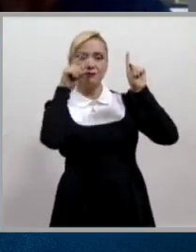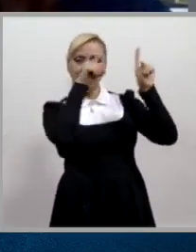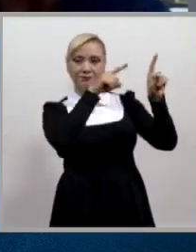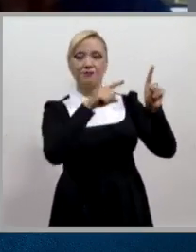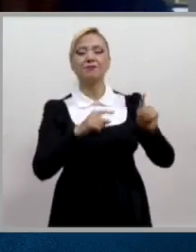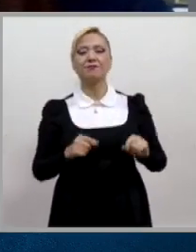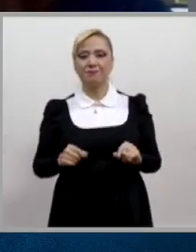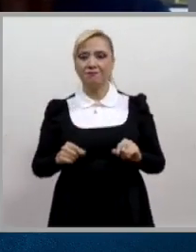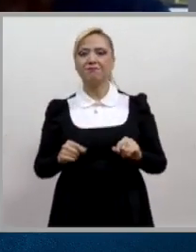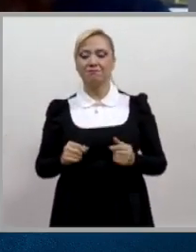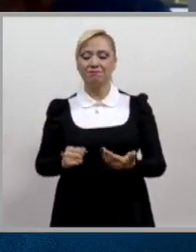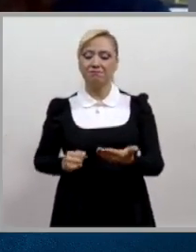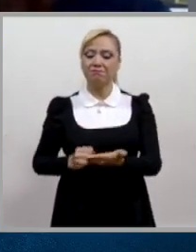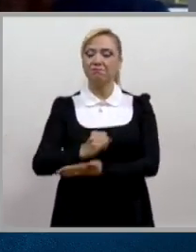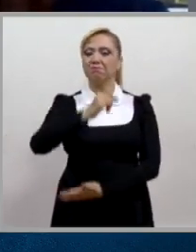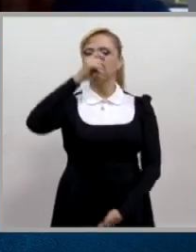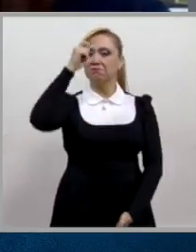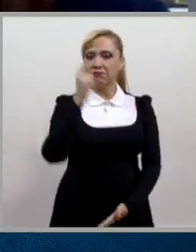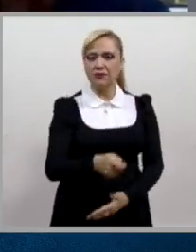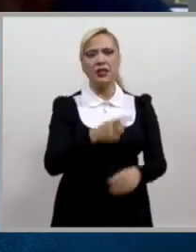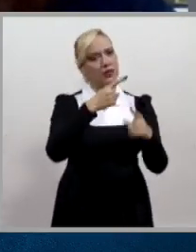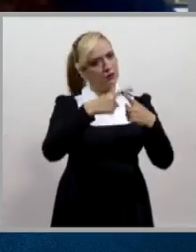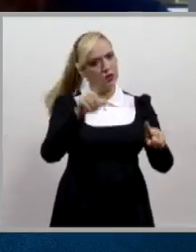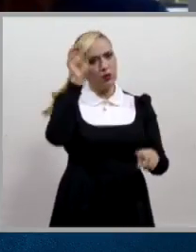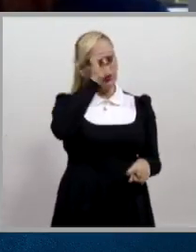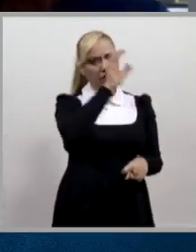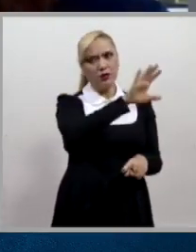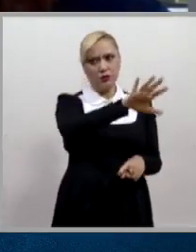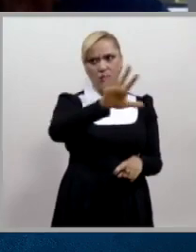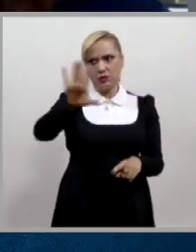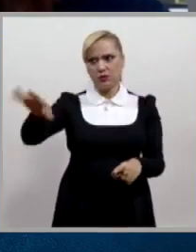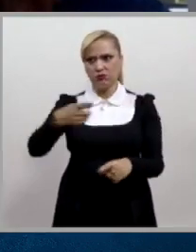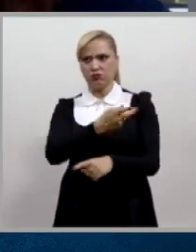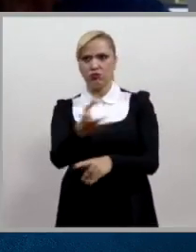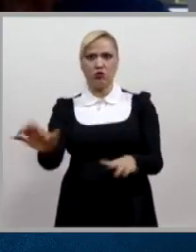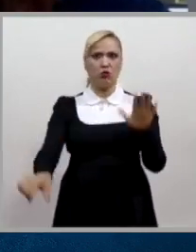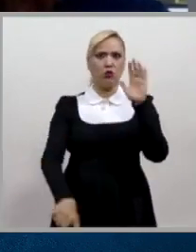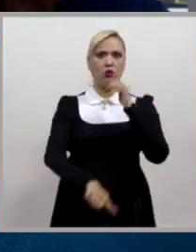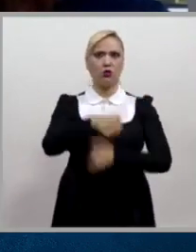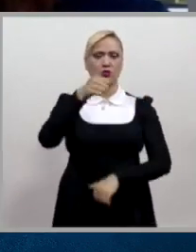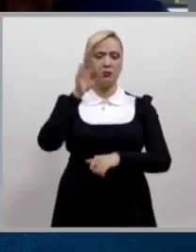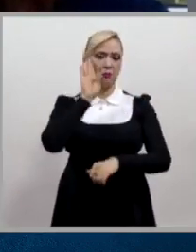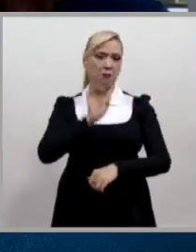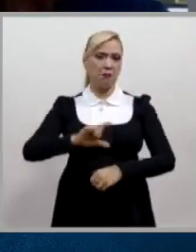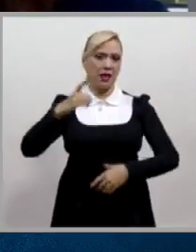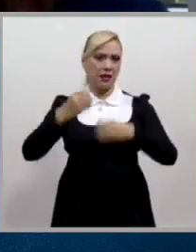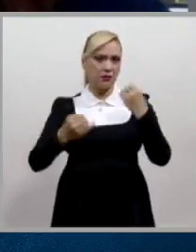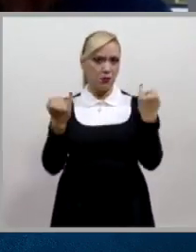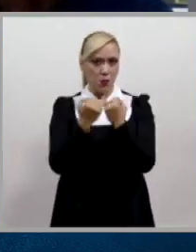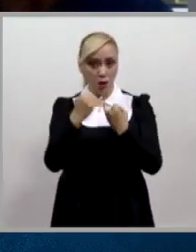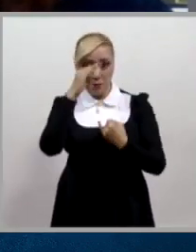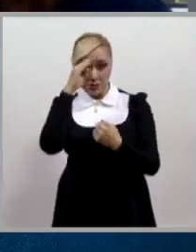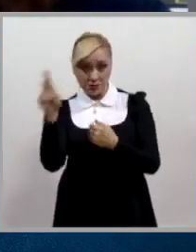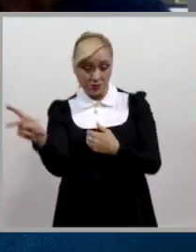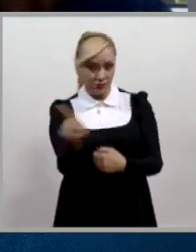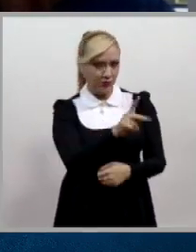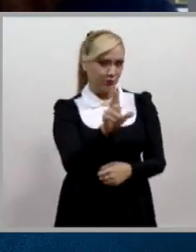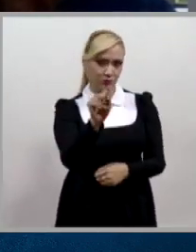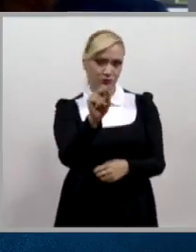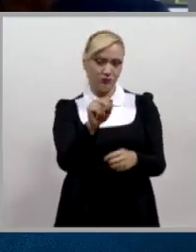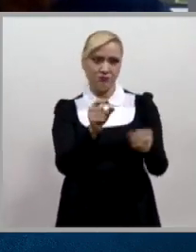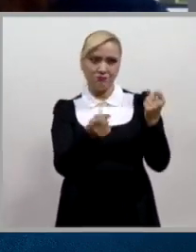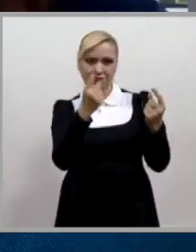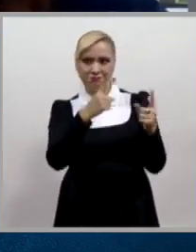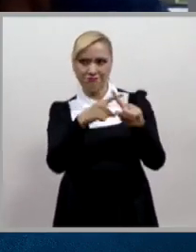¿no? Donde vamos a encontrar distintas posturas, donde incluso lo ideal no es una Suprema Corte, eh, digamos,